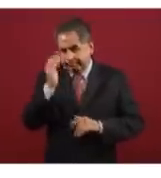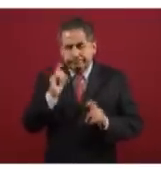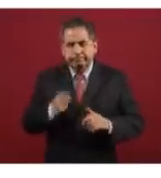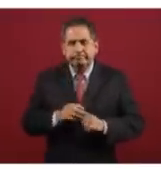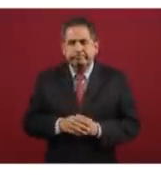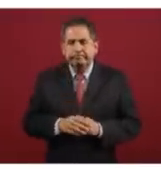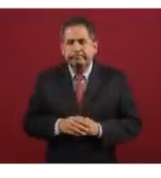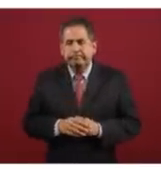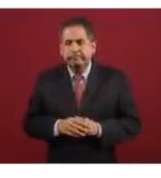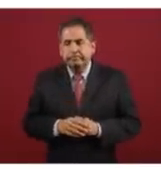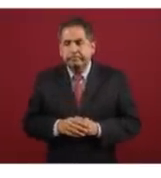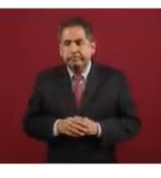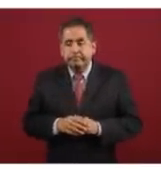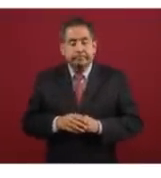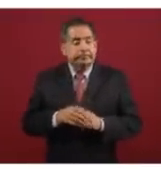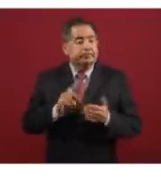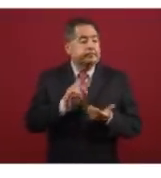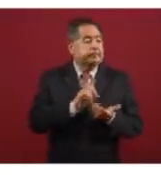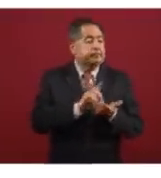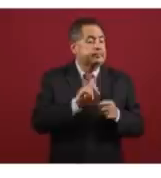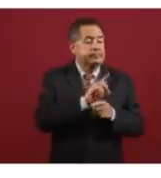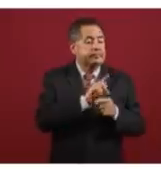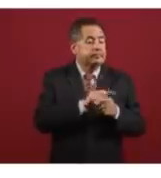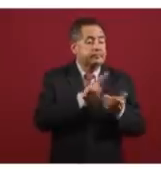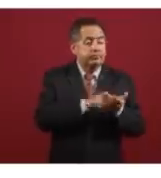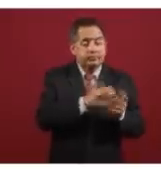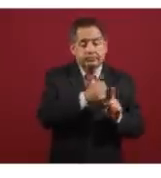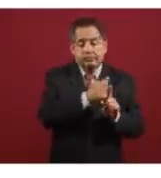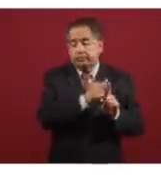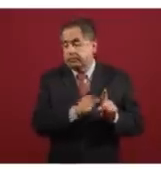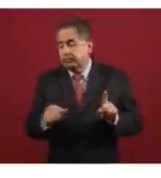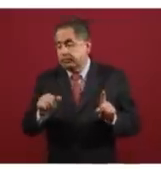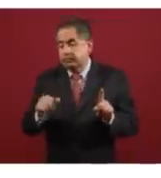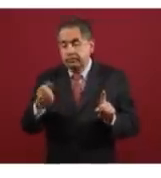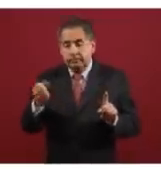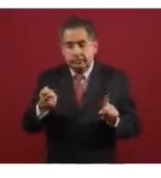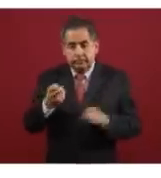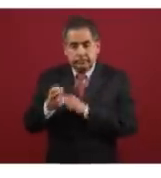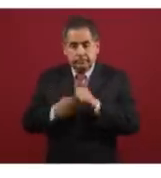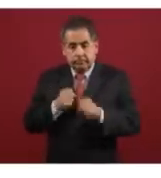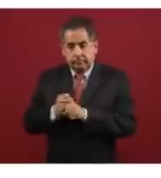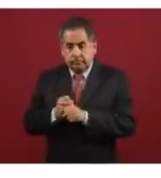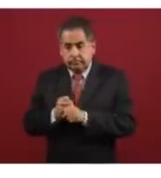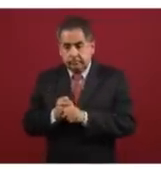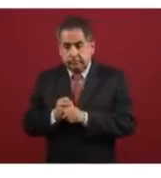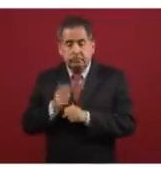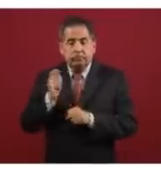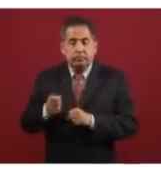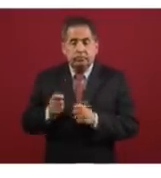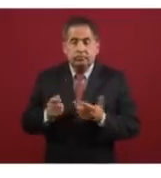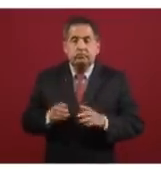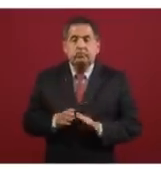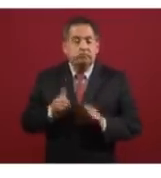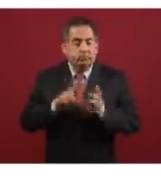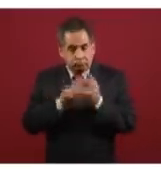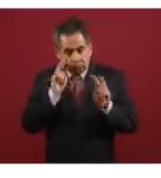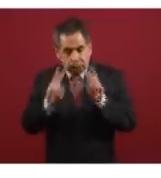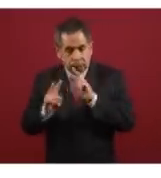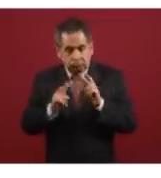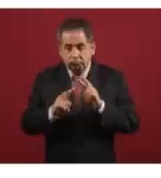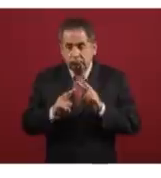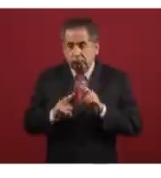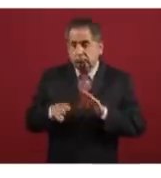desde 2006 hasta septiembre de este año. Y ahí pueden ver los